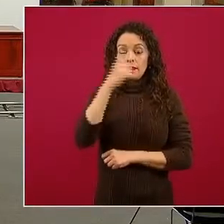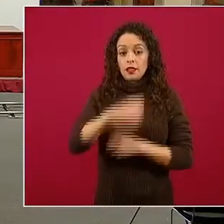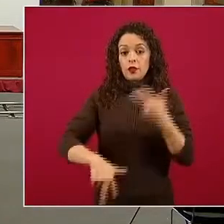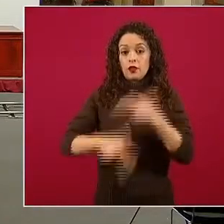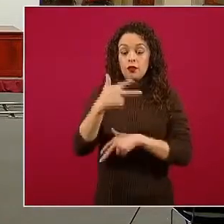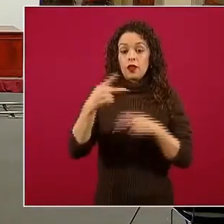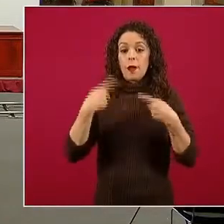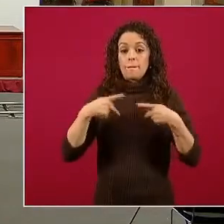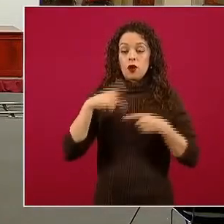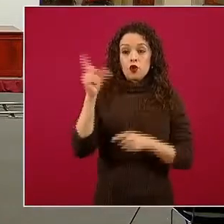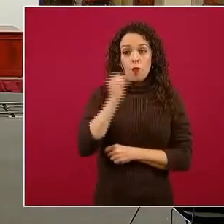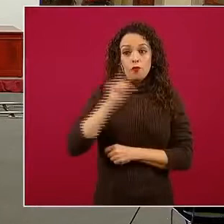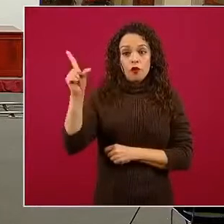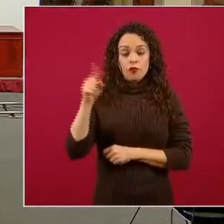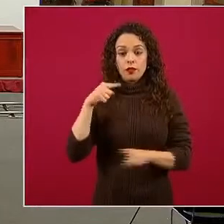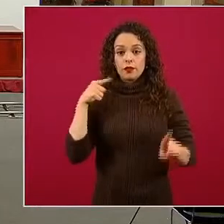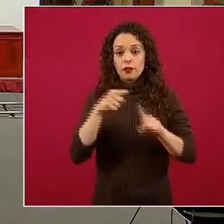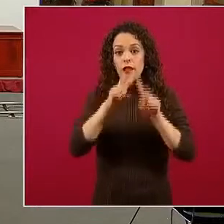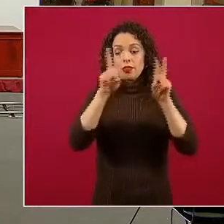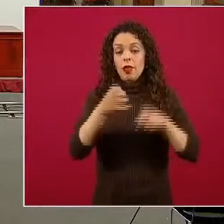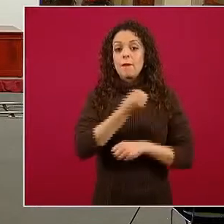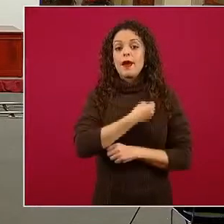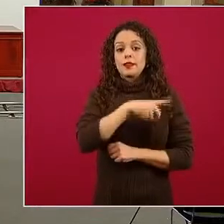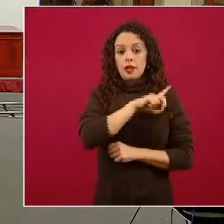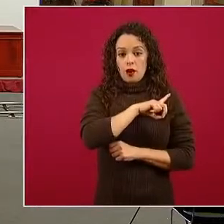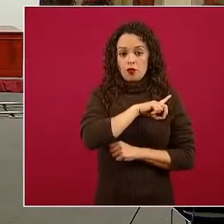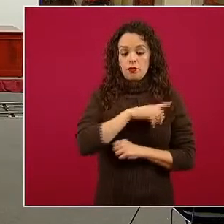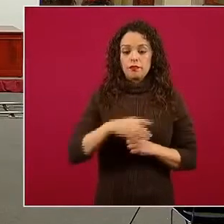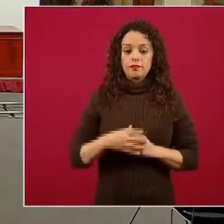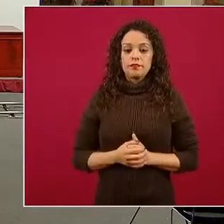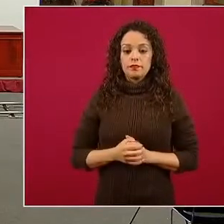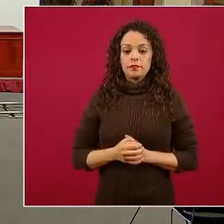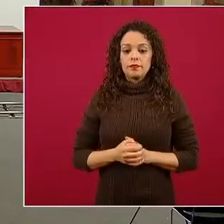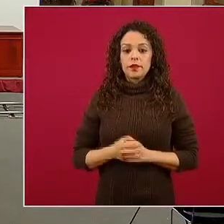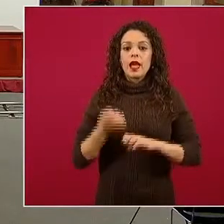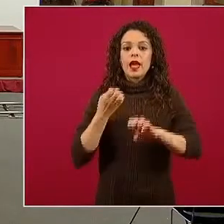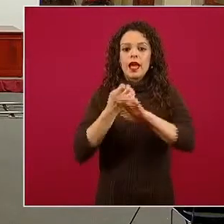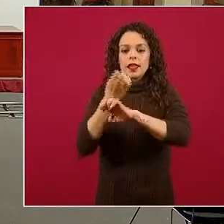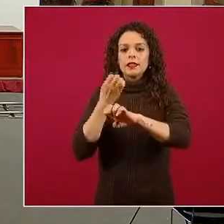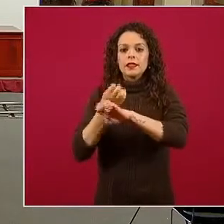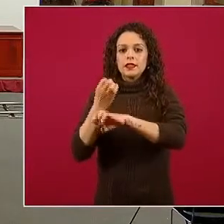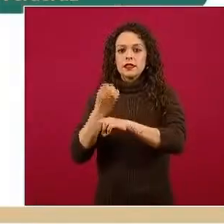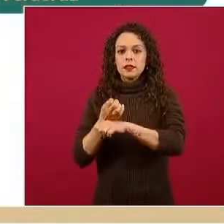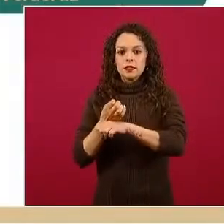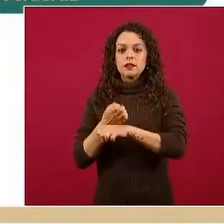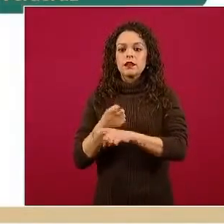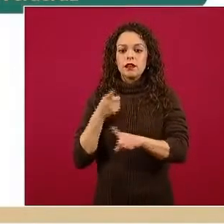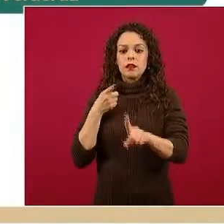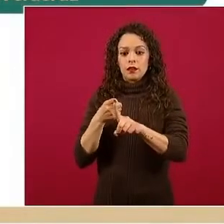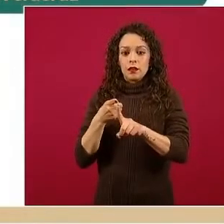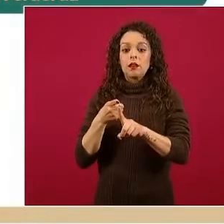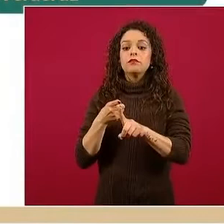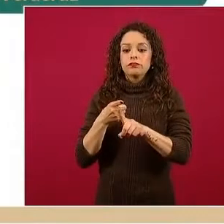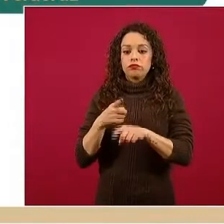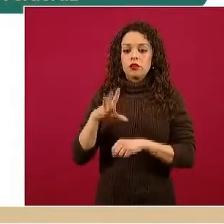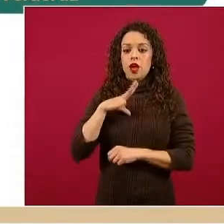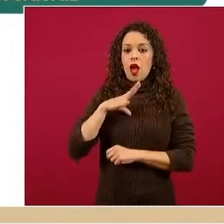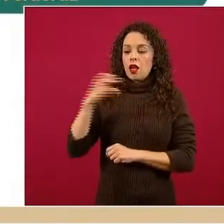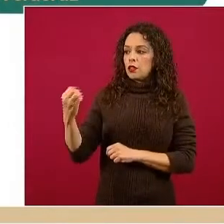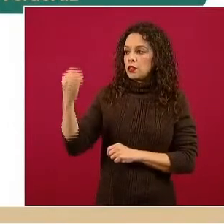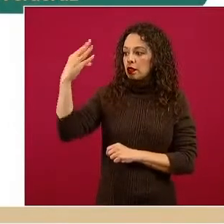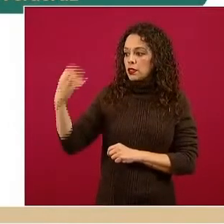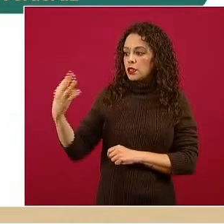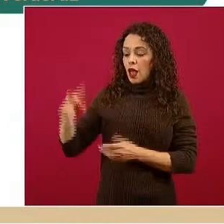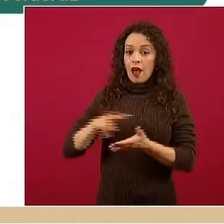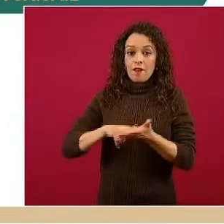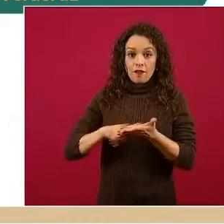profesionales de la salud de los estados señalados en esta diapositiva. Son estados que transcurren con semáforo verde, por